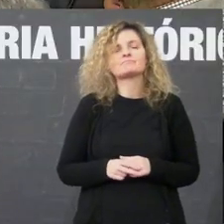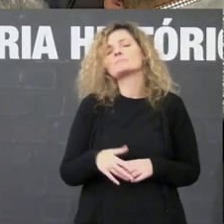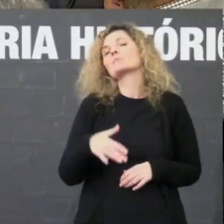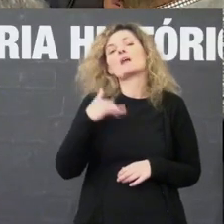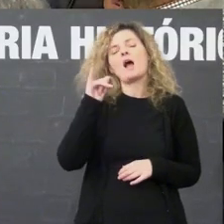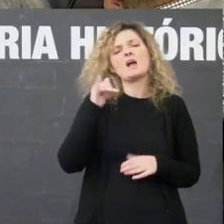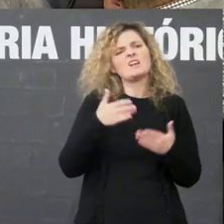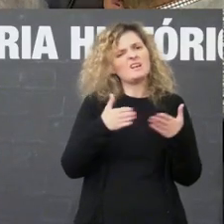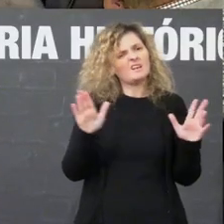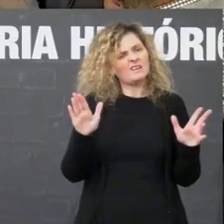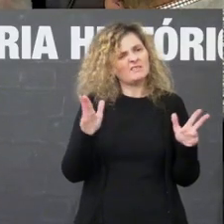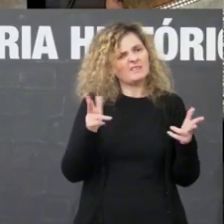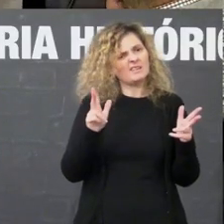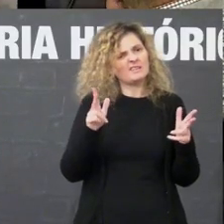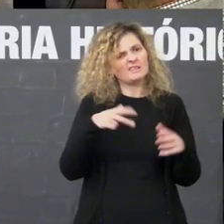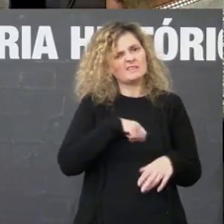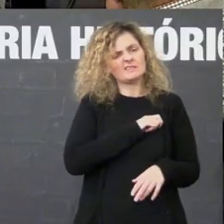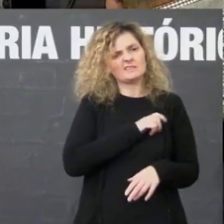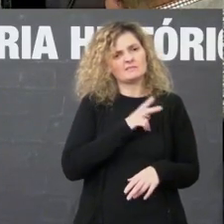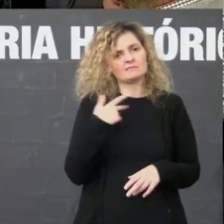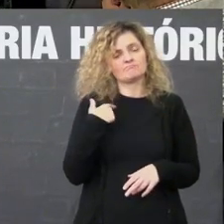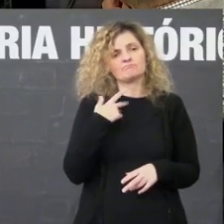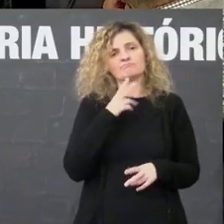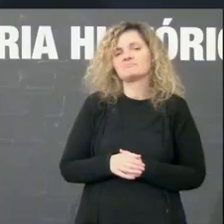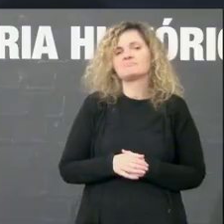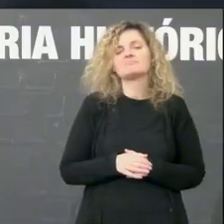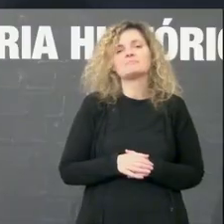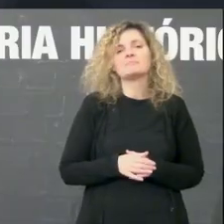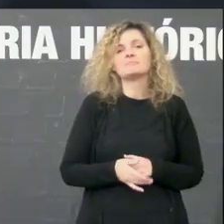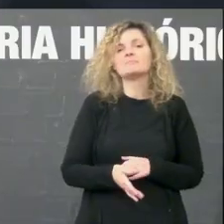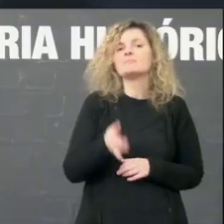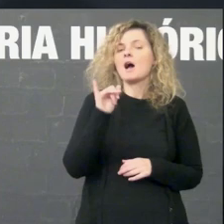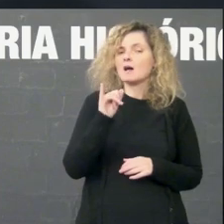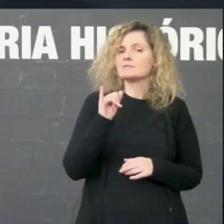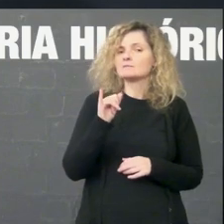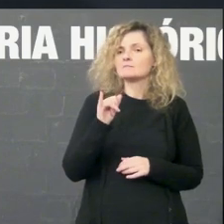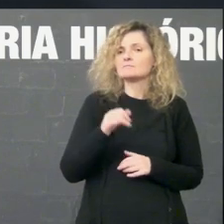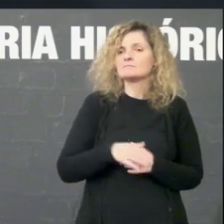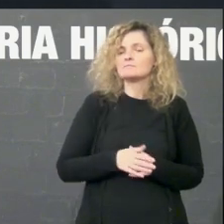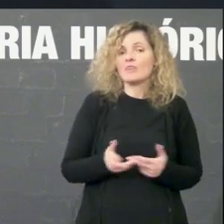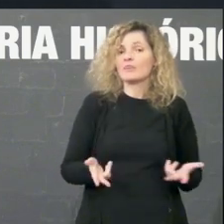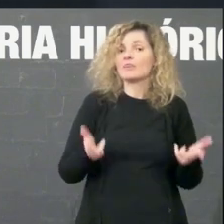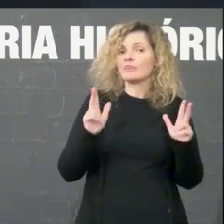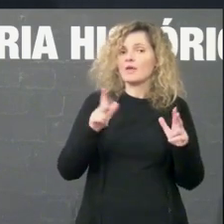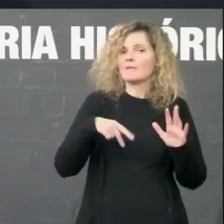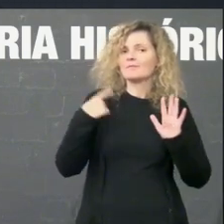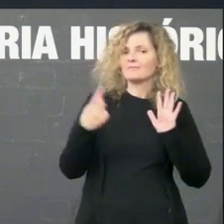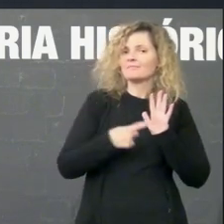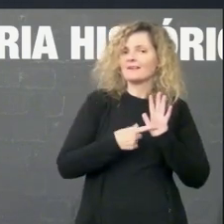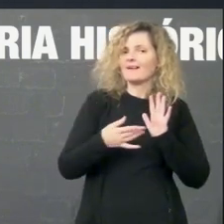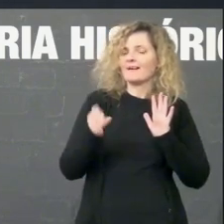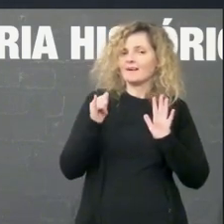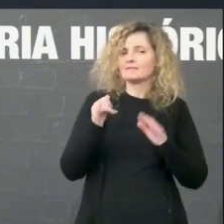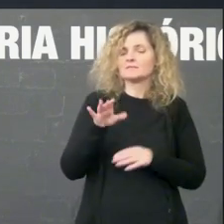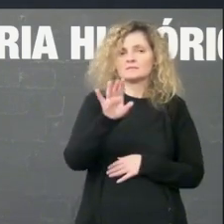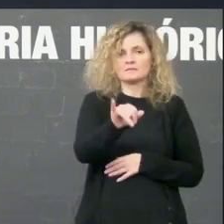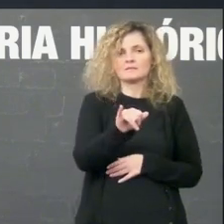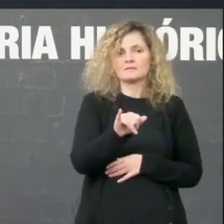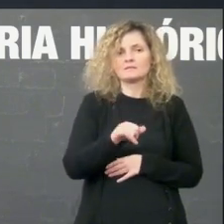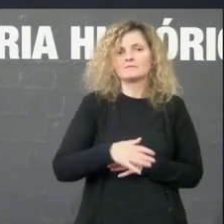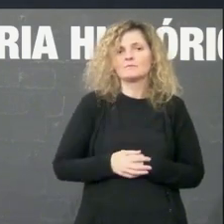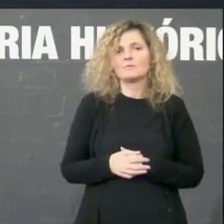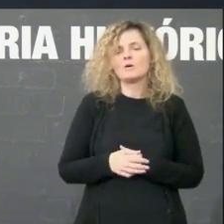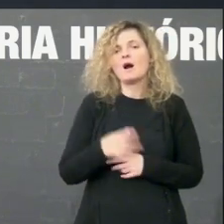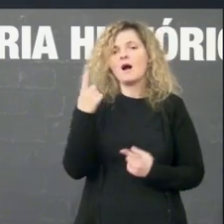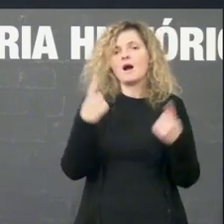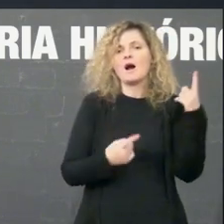¿Hay libertad en España? Rotundamente, sí. ¿Hay democracia plena? Sí, pero